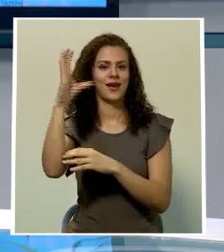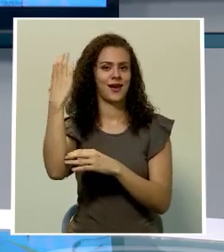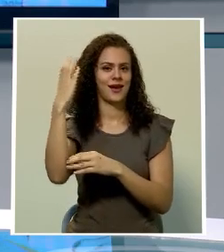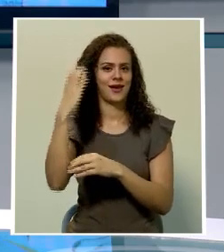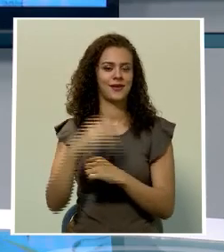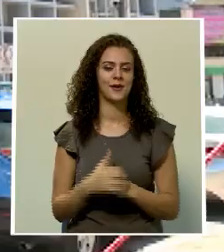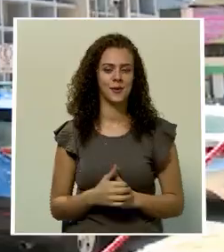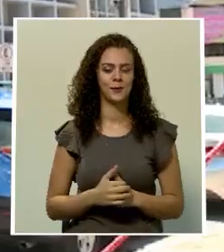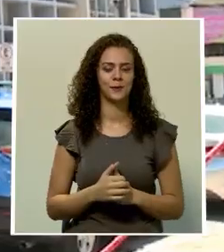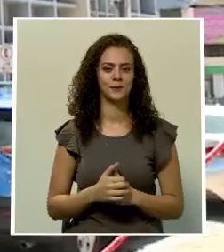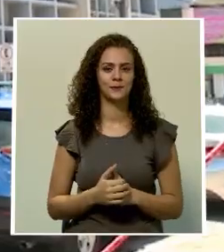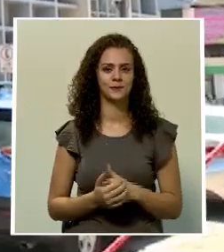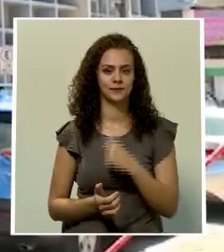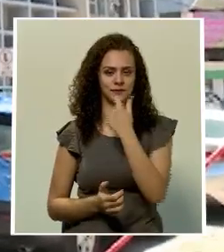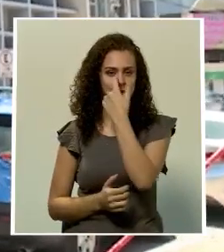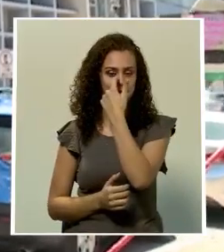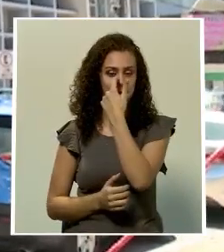Cartago.